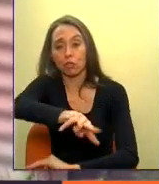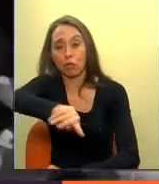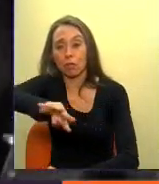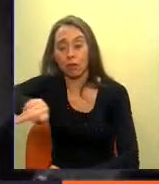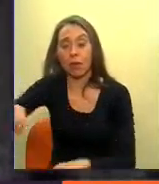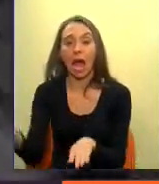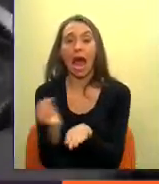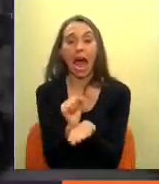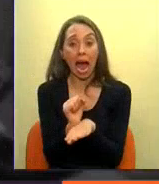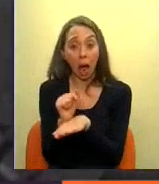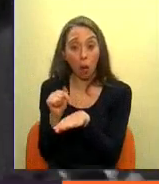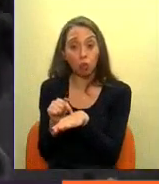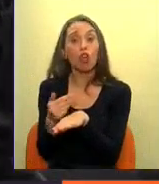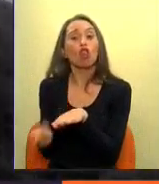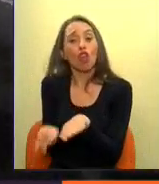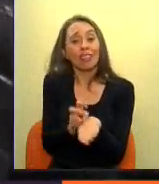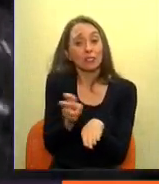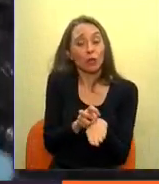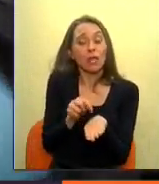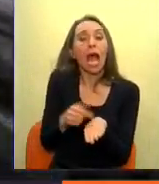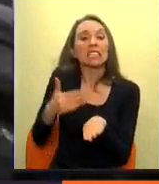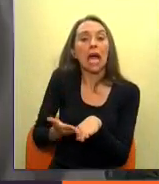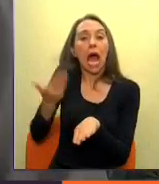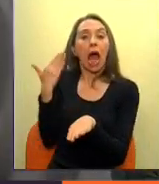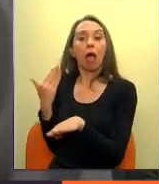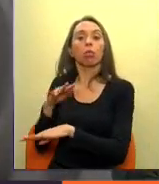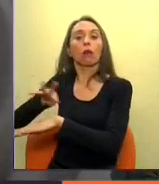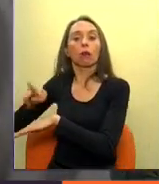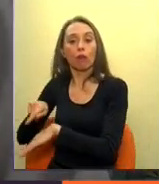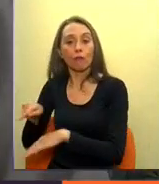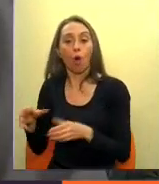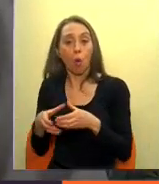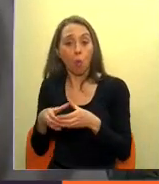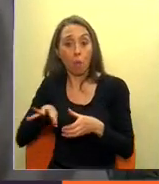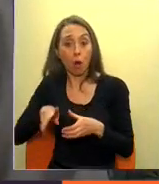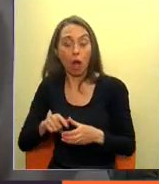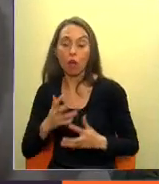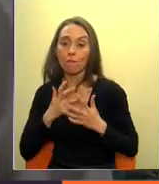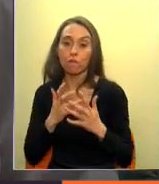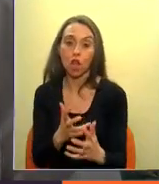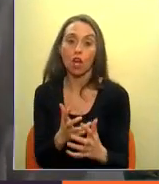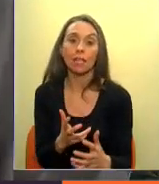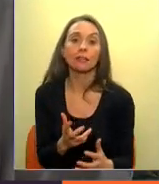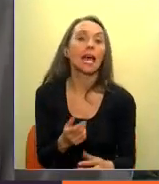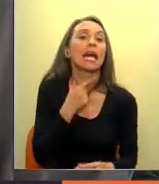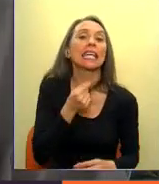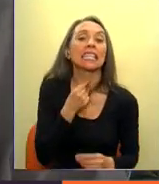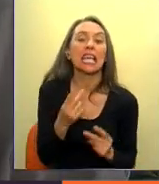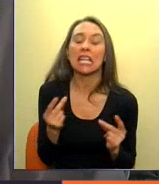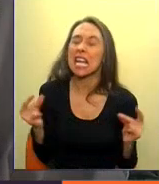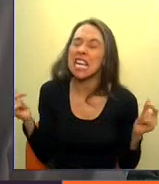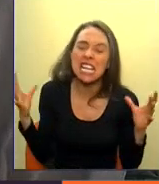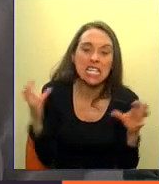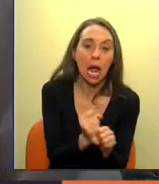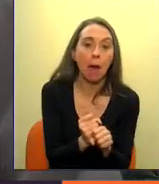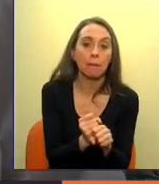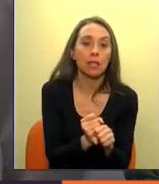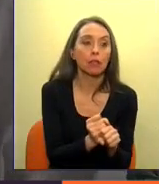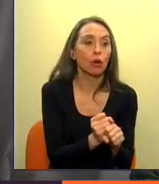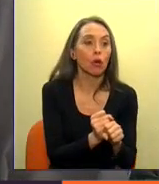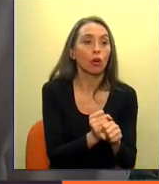auto robado a quien estaba anda por ejemplo actor en forma muy violenta porque le interesa rápidamente no aceptó reducir